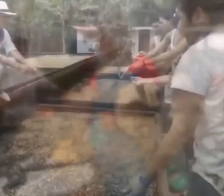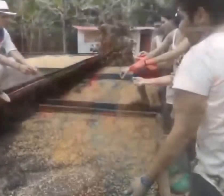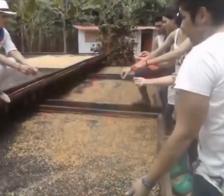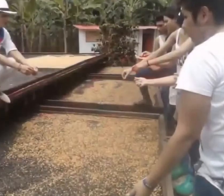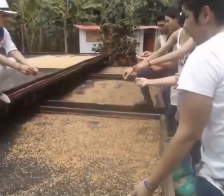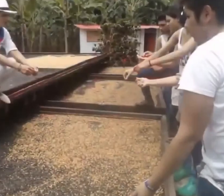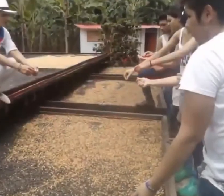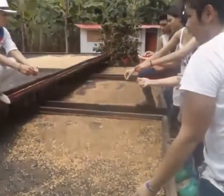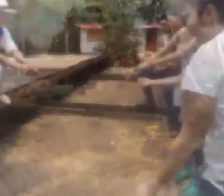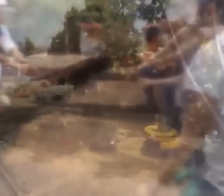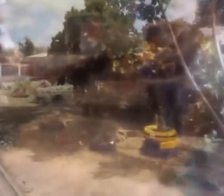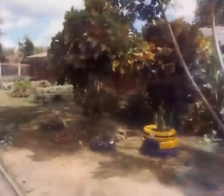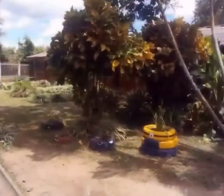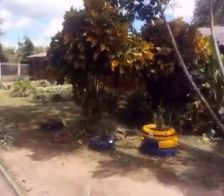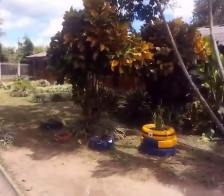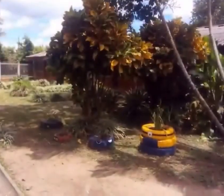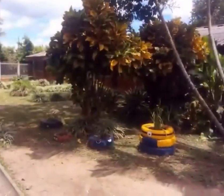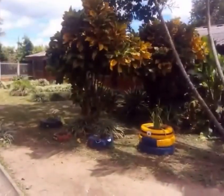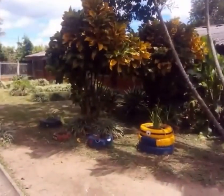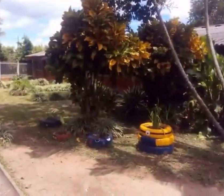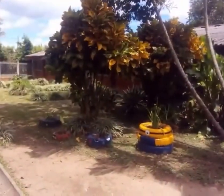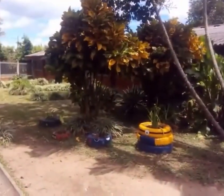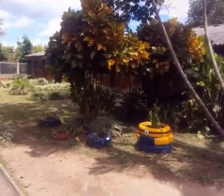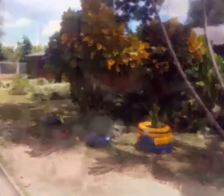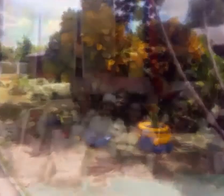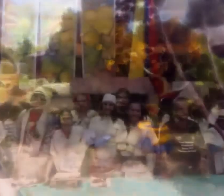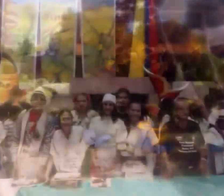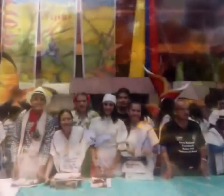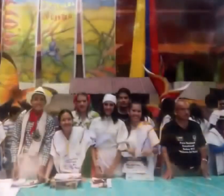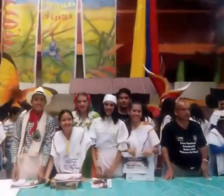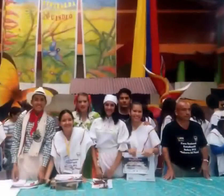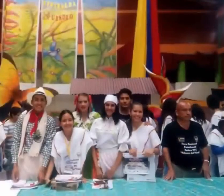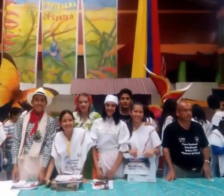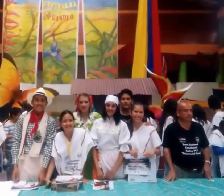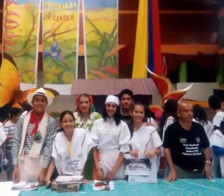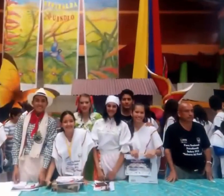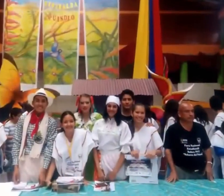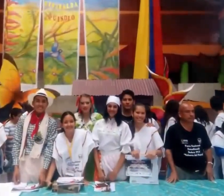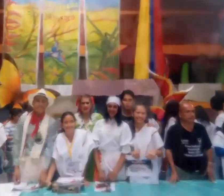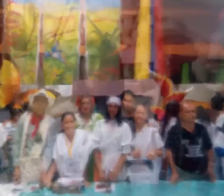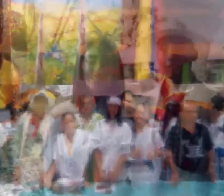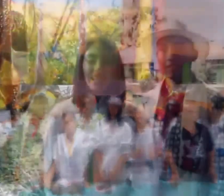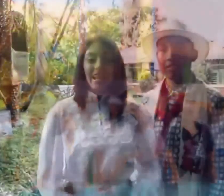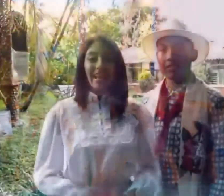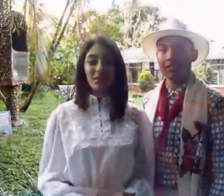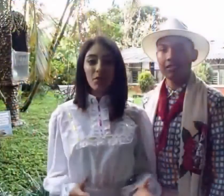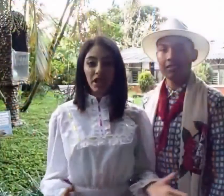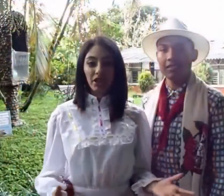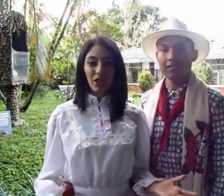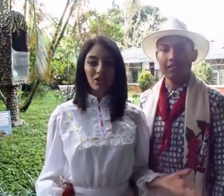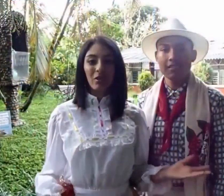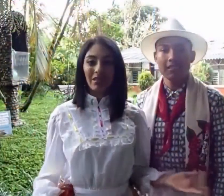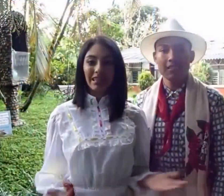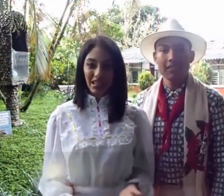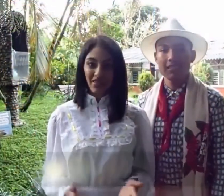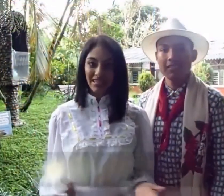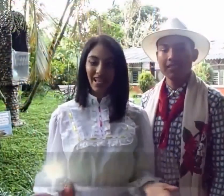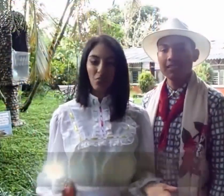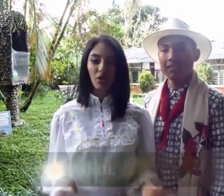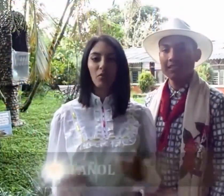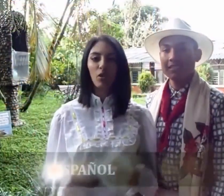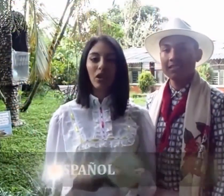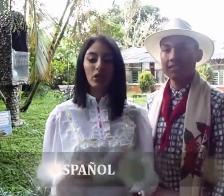se han forjado una serie de creencias y valores que tienen un gran impacto en el paisaje cultural cafetero. Este proyecto es